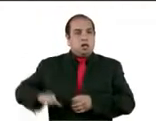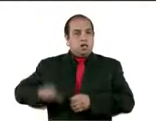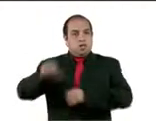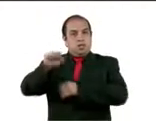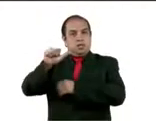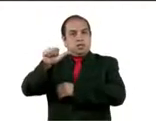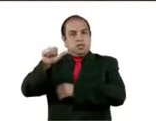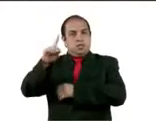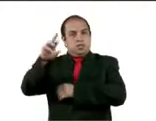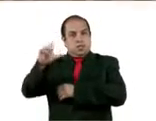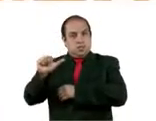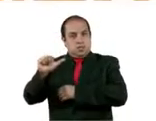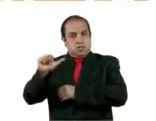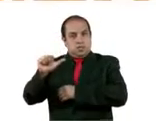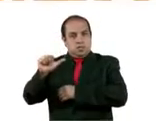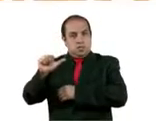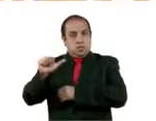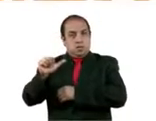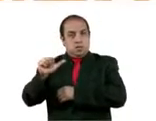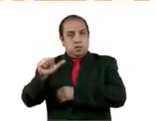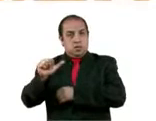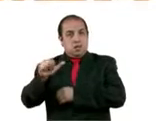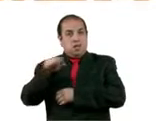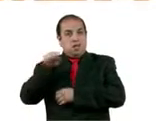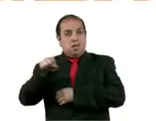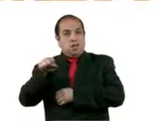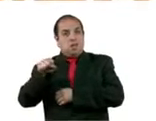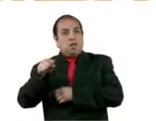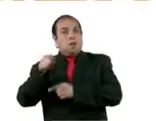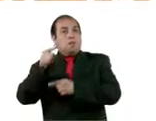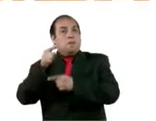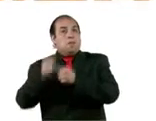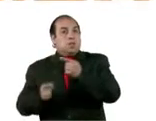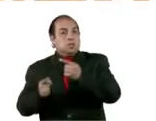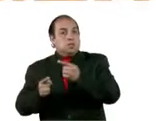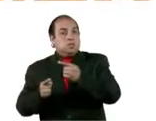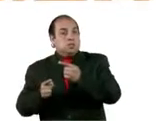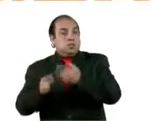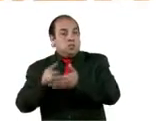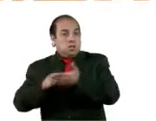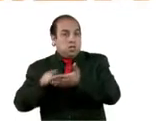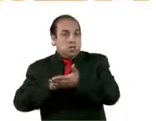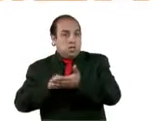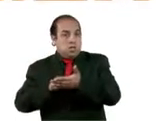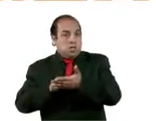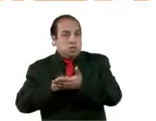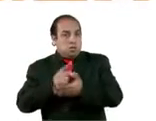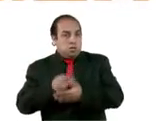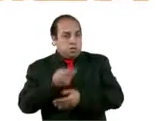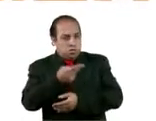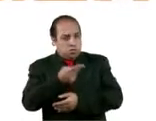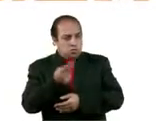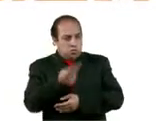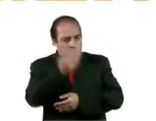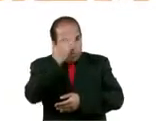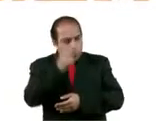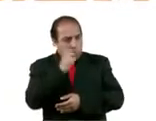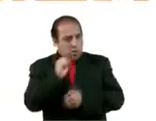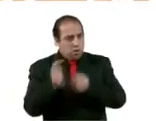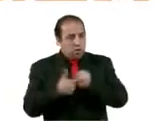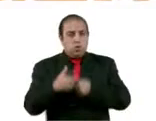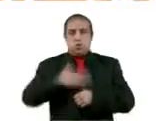esto? Justo pregunté al consejero jurídico para que me informara. Parece que hubo